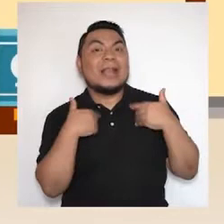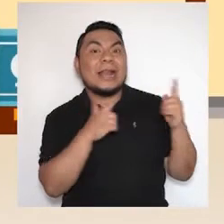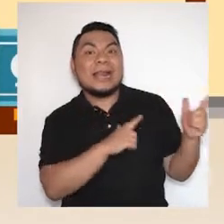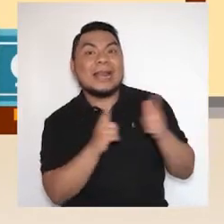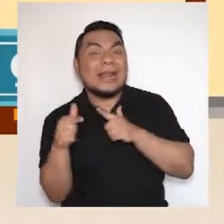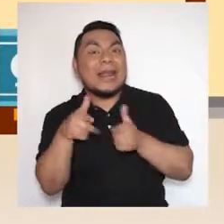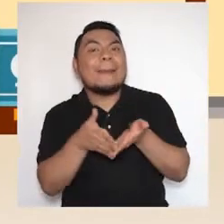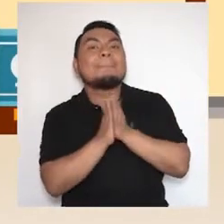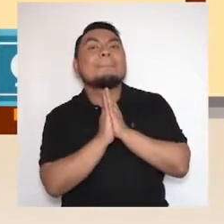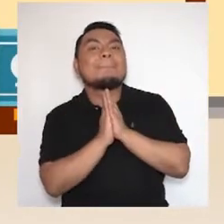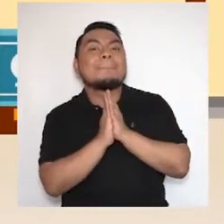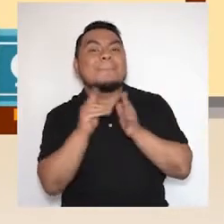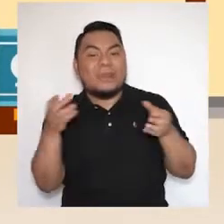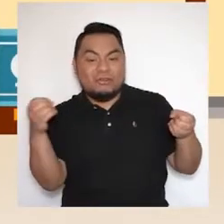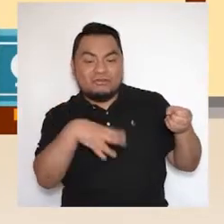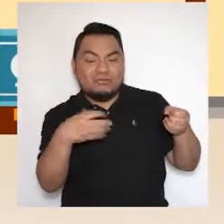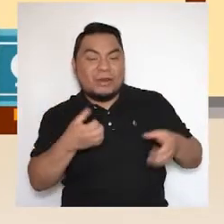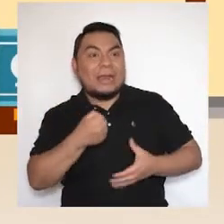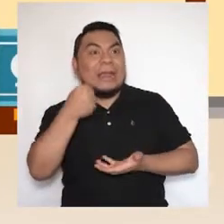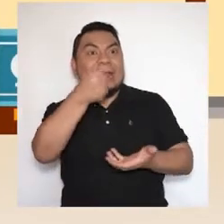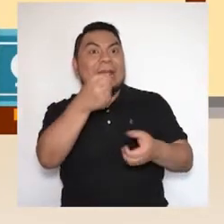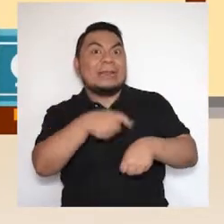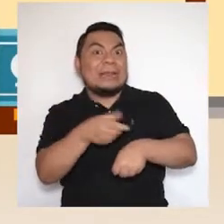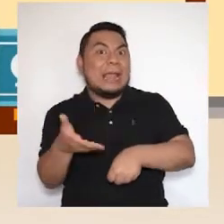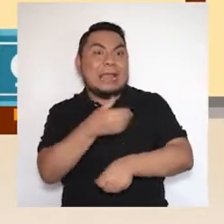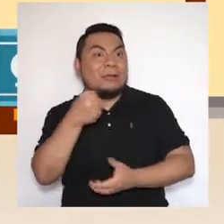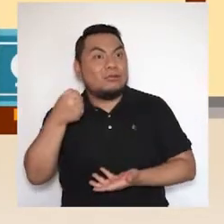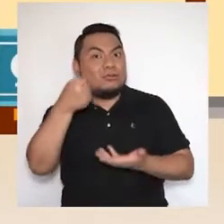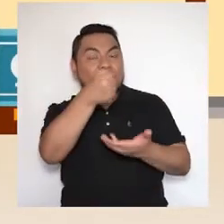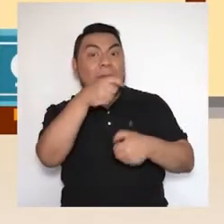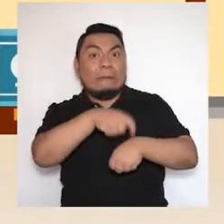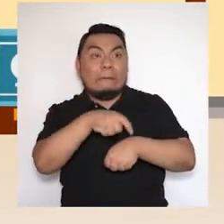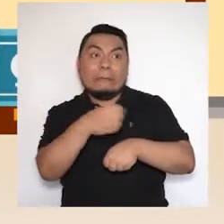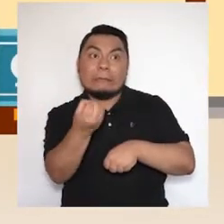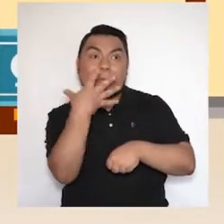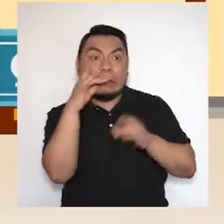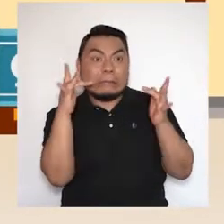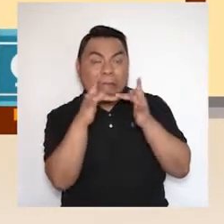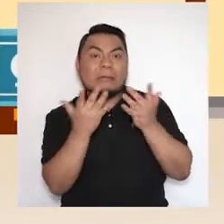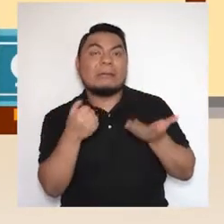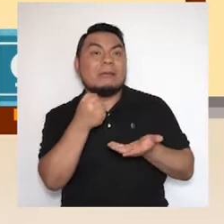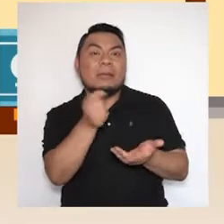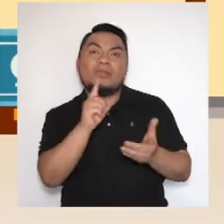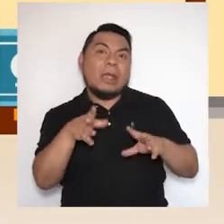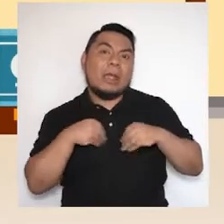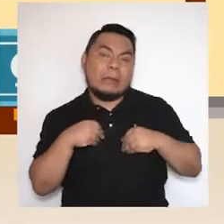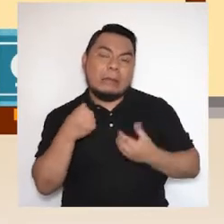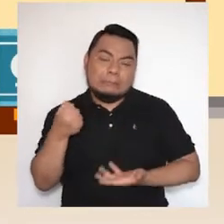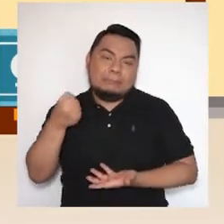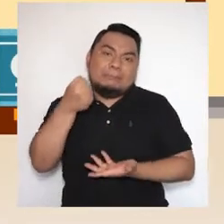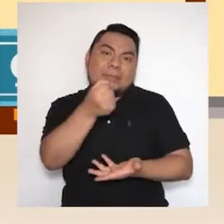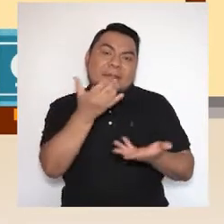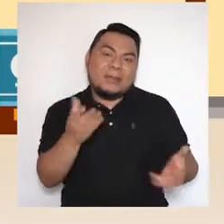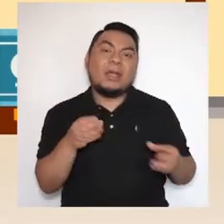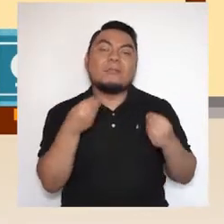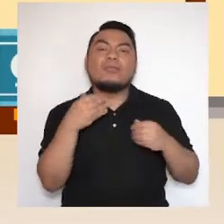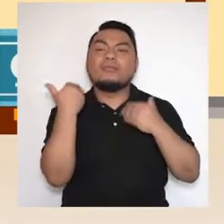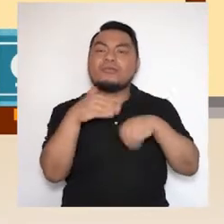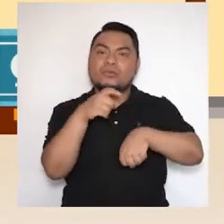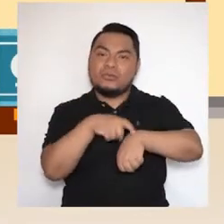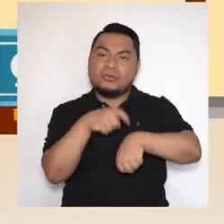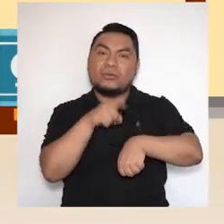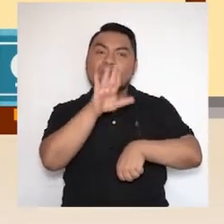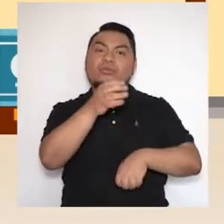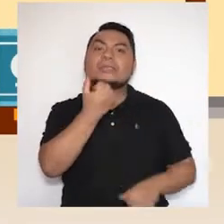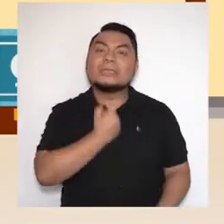este pedido para entregarlo a tiempo. Si no lo entrego a la hora indicada, no podrán recibir el pedido, porque solo estarán